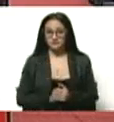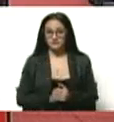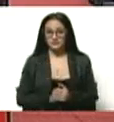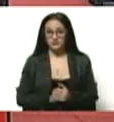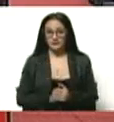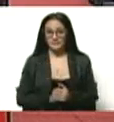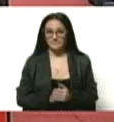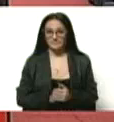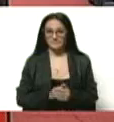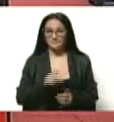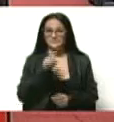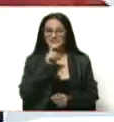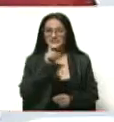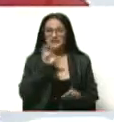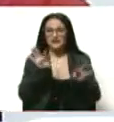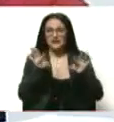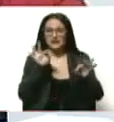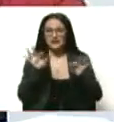¿verdad? ¿A quiénes eligen?